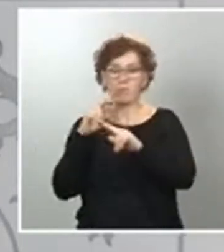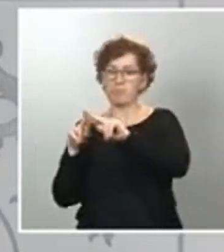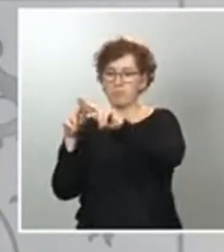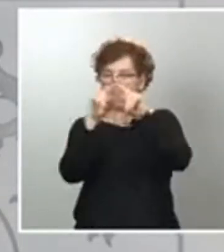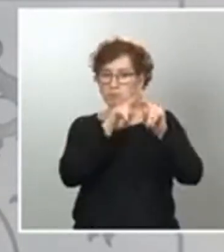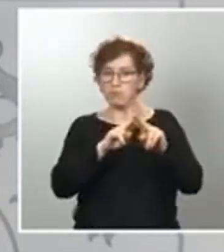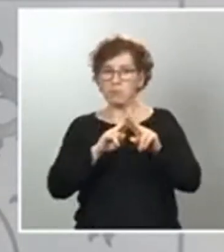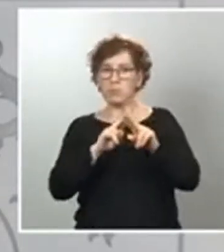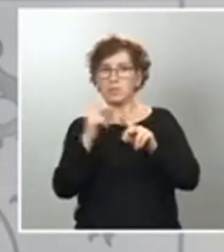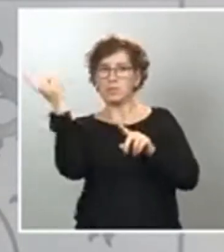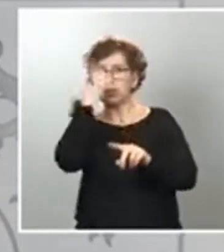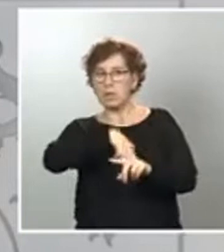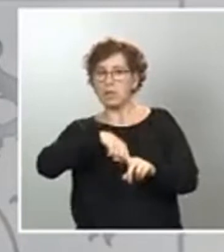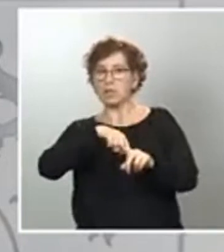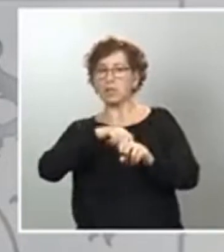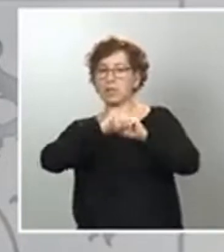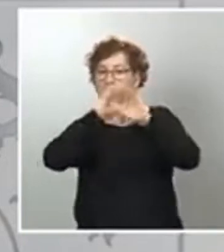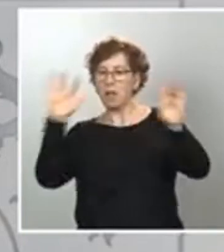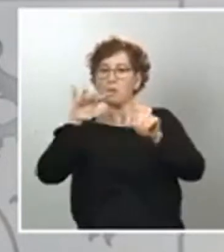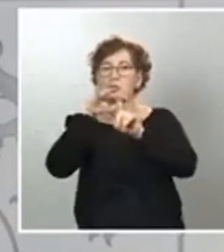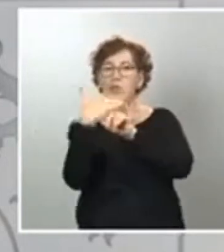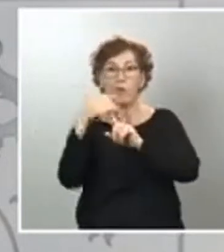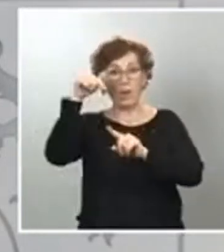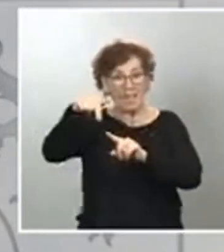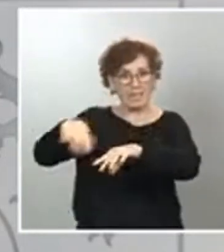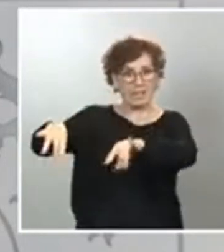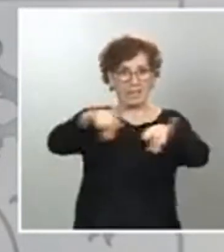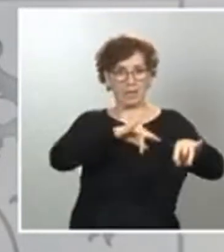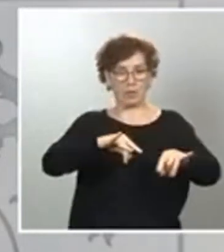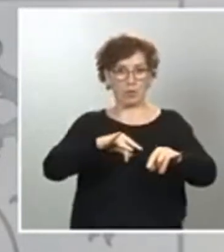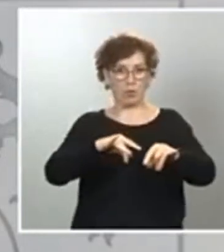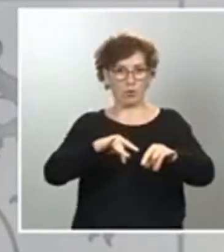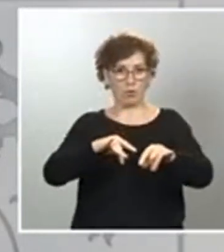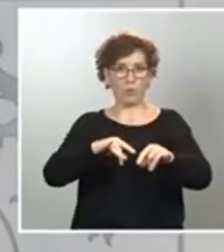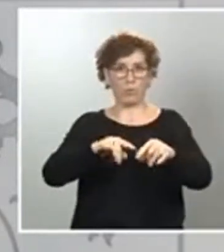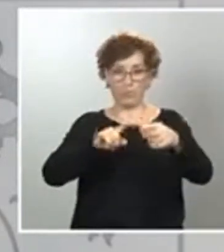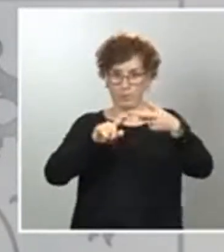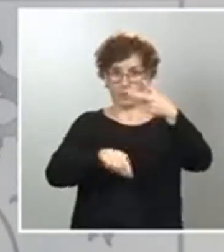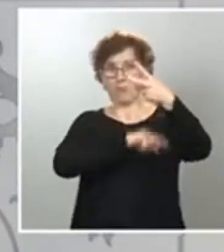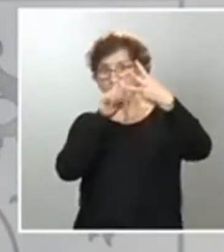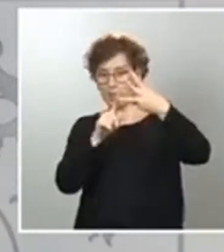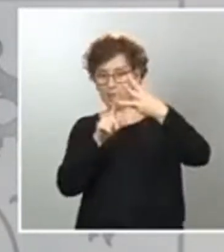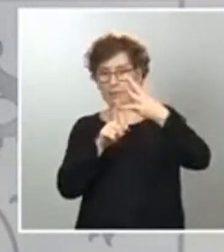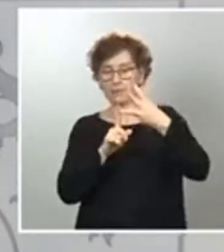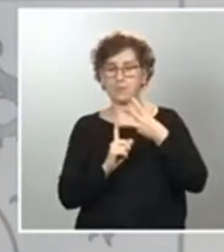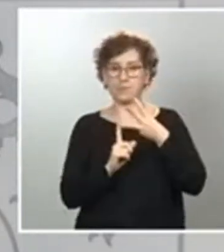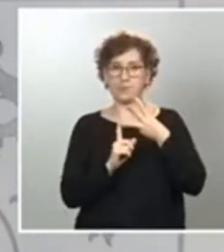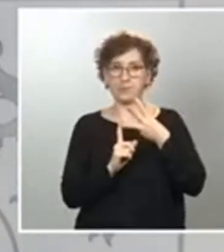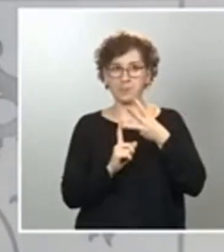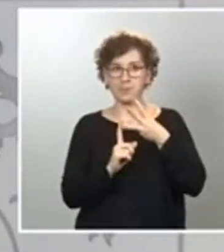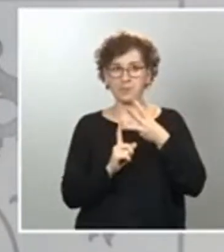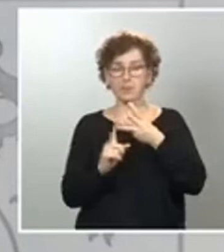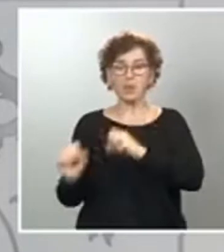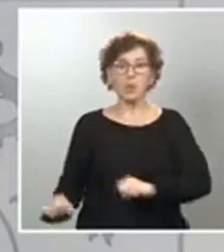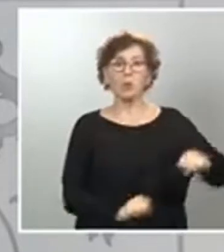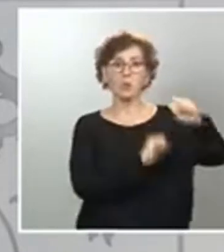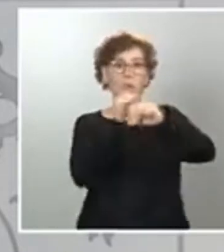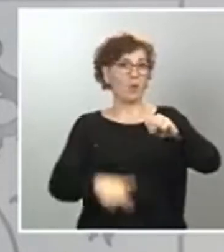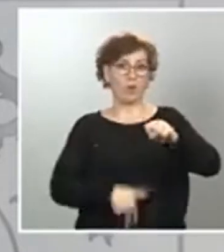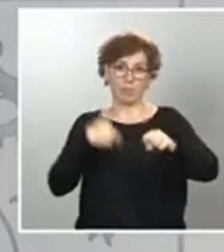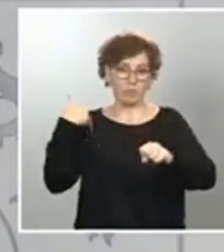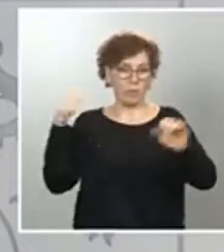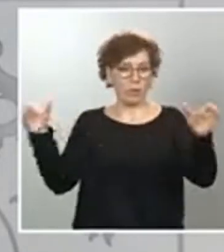situación concreta de la pandemia. En tercer lugar, la implantación de medidas de protección colectiva en comercios,